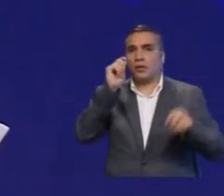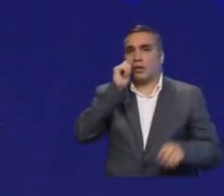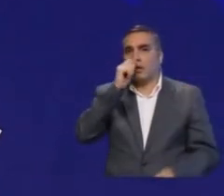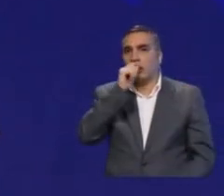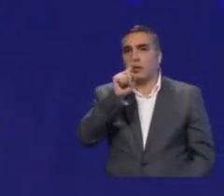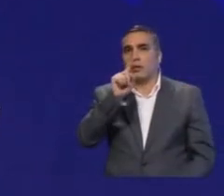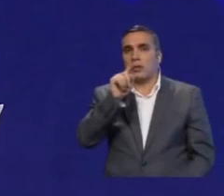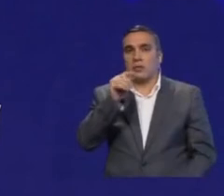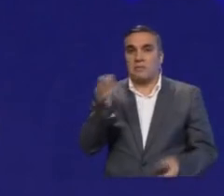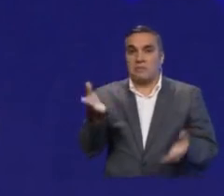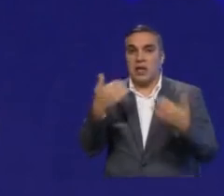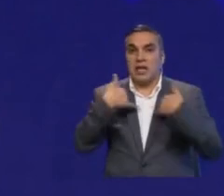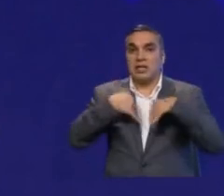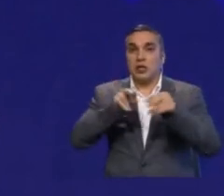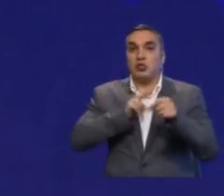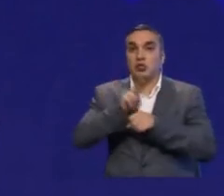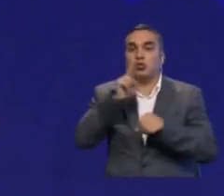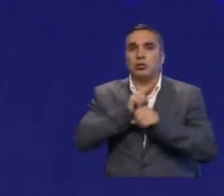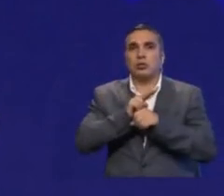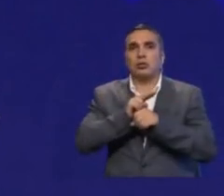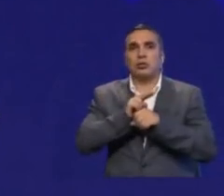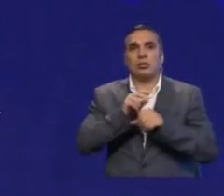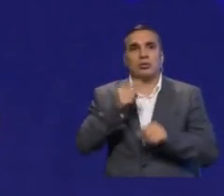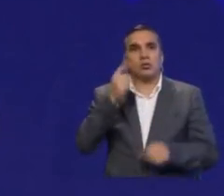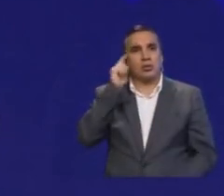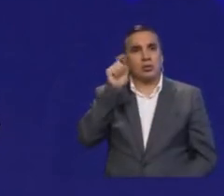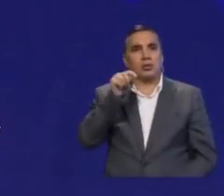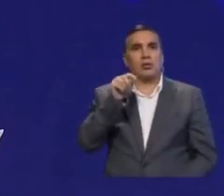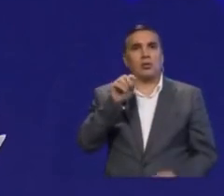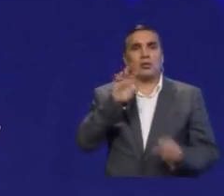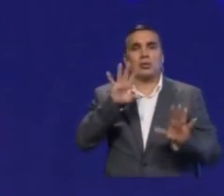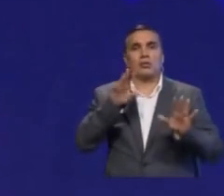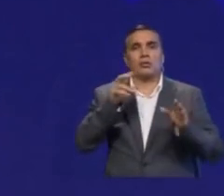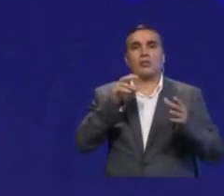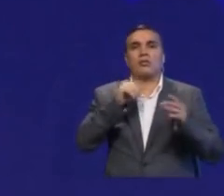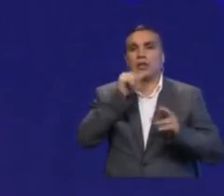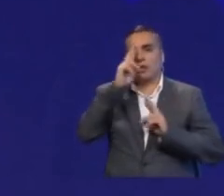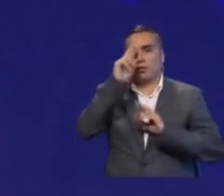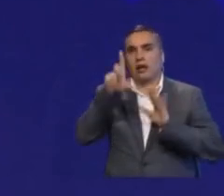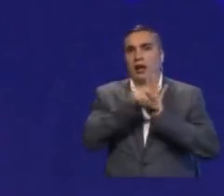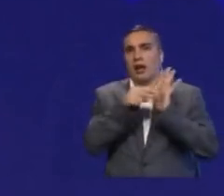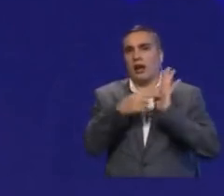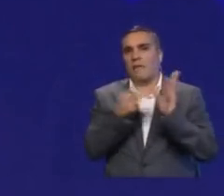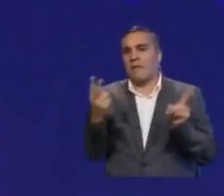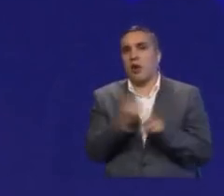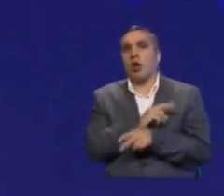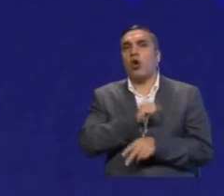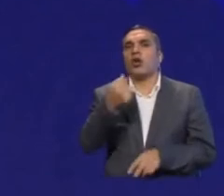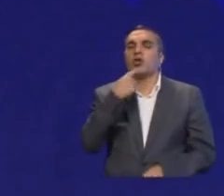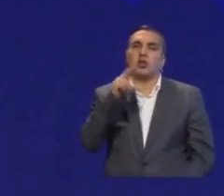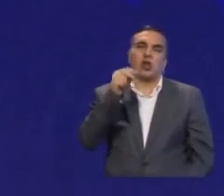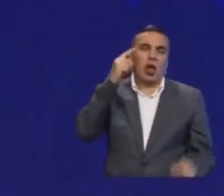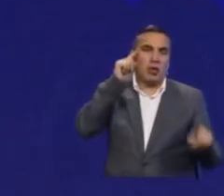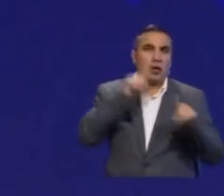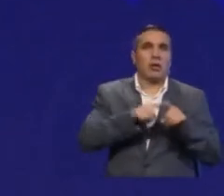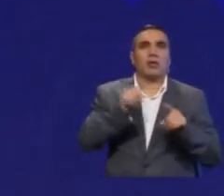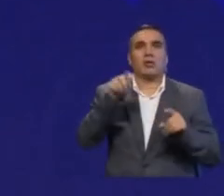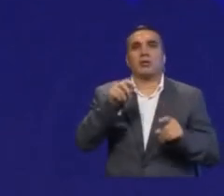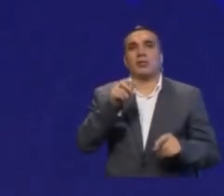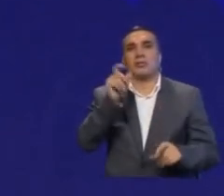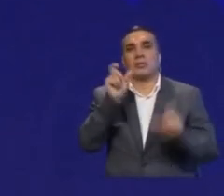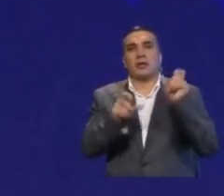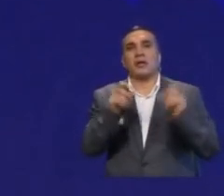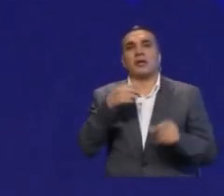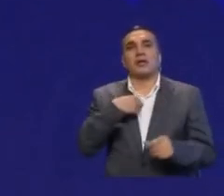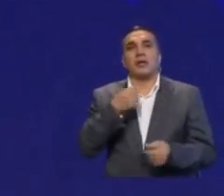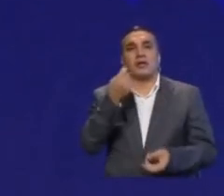al consumo y consideran que debe ser tratado como un delito. Otros, en cambio, pues discrepan, hay que distinguir del consumo del